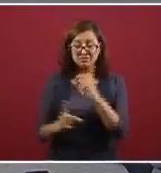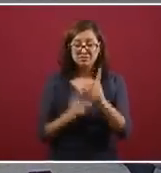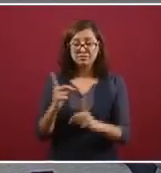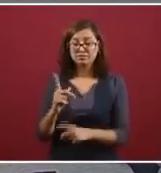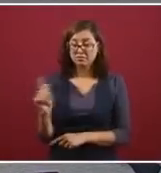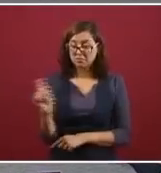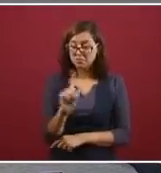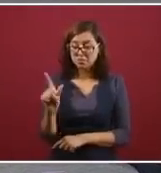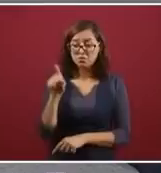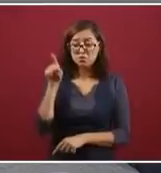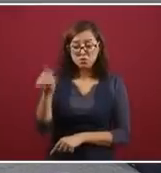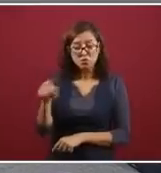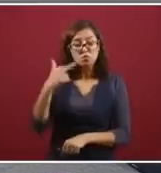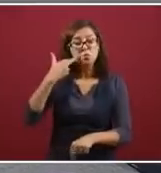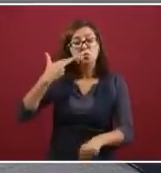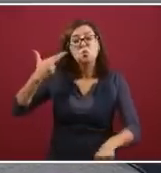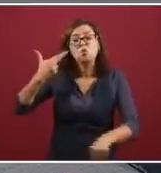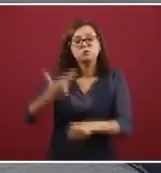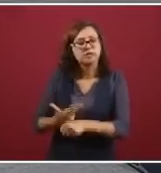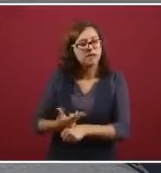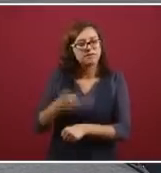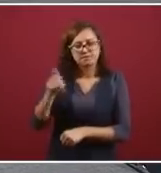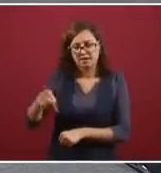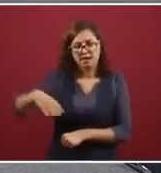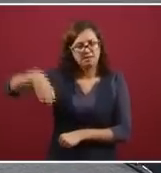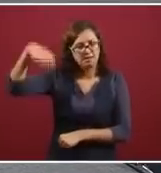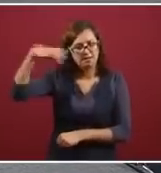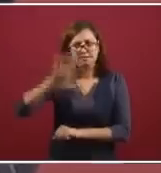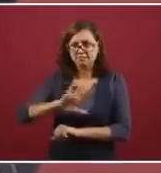es responsable, como todos los ciudadanos,